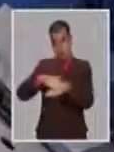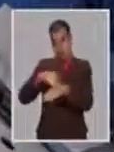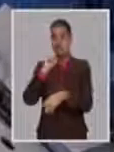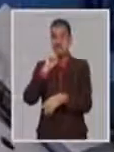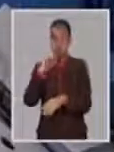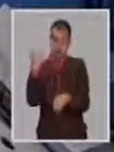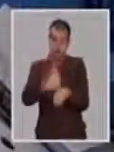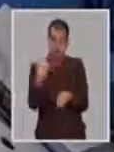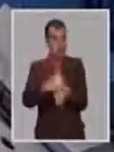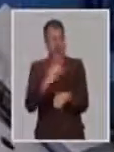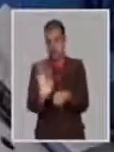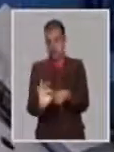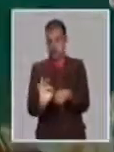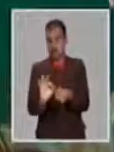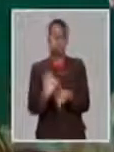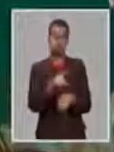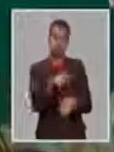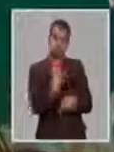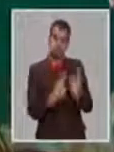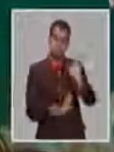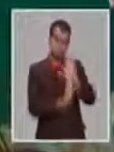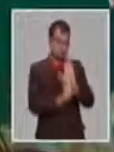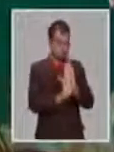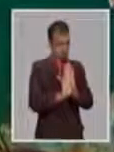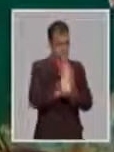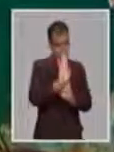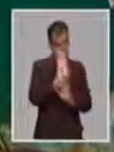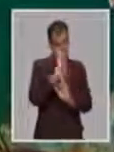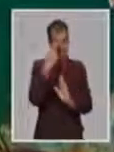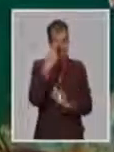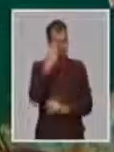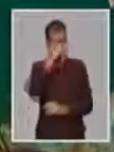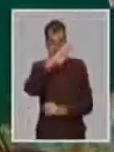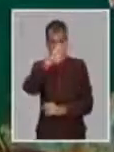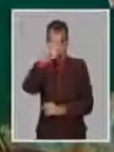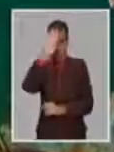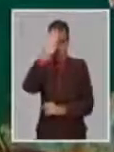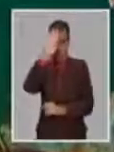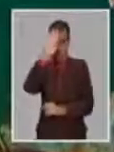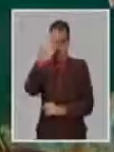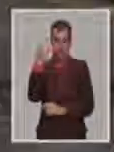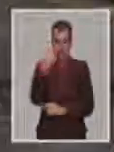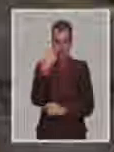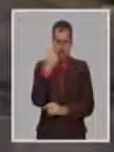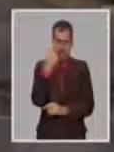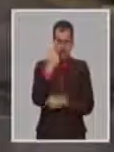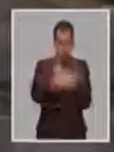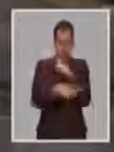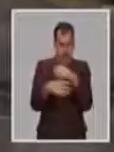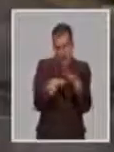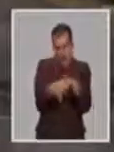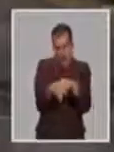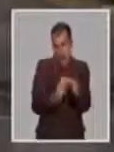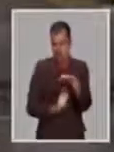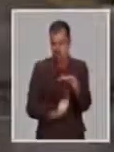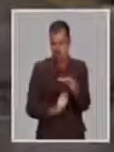bloqueo estadounidense, los avances en ese ámbito ubican a Cuba dentro de un grupo muy reducido de países, casi